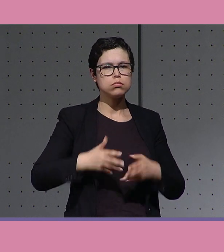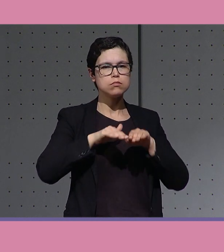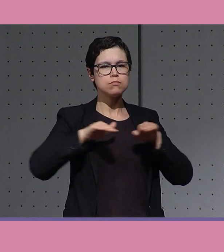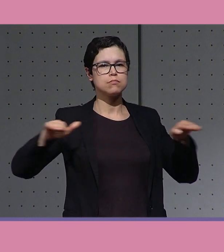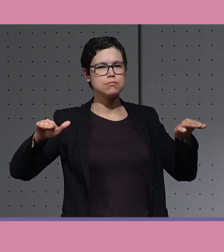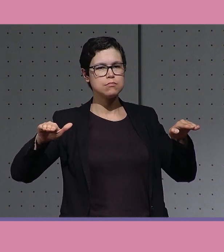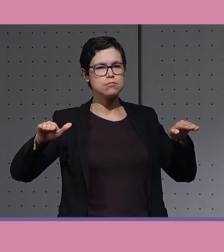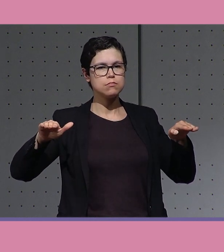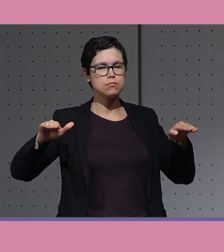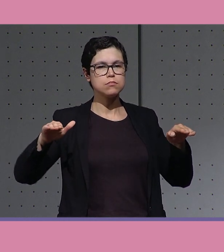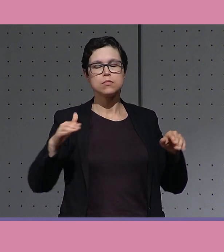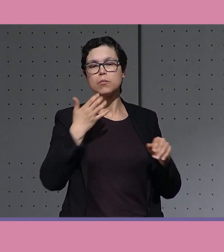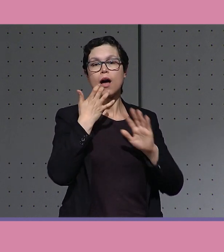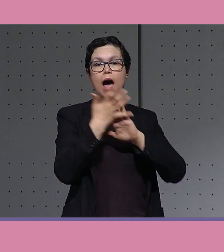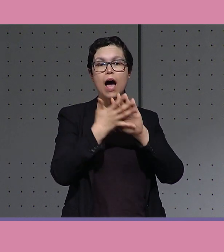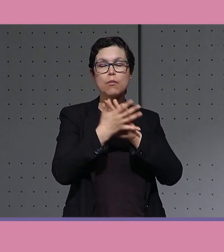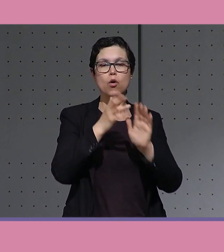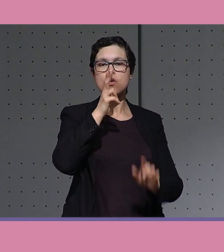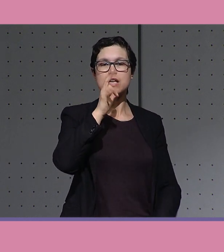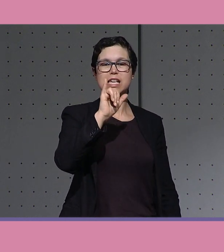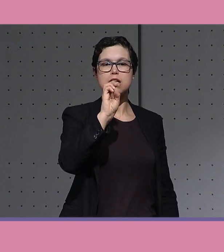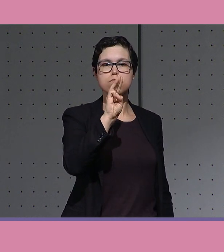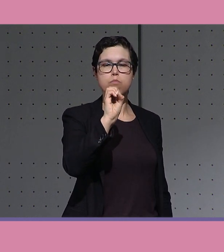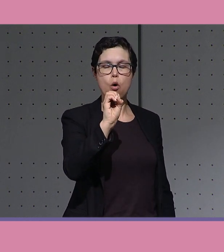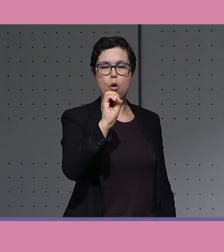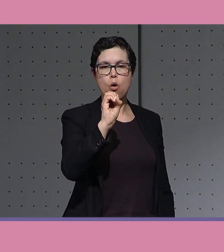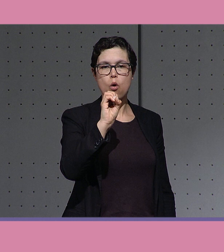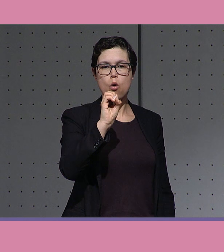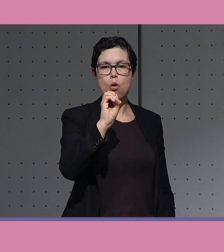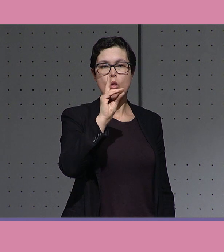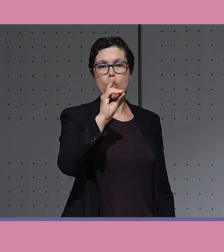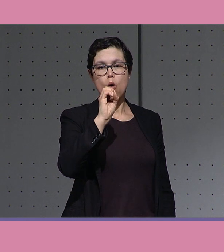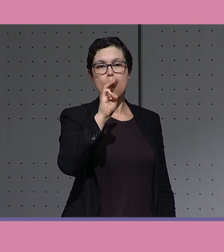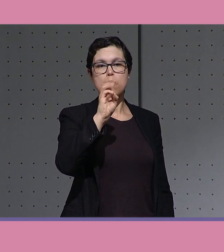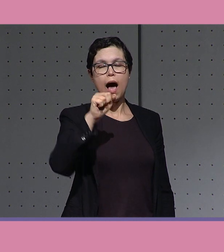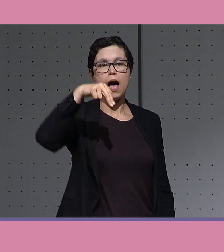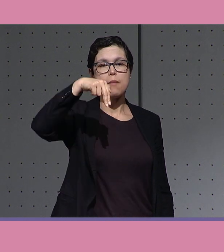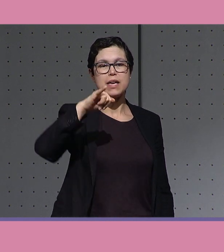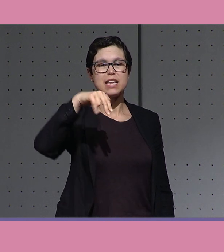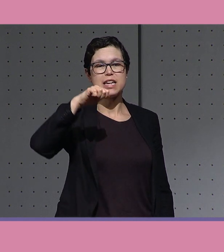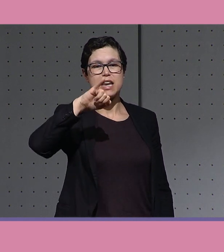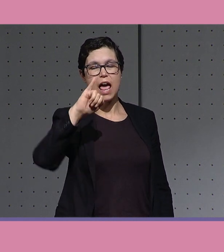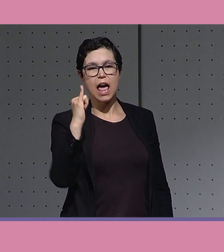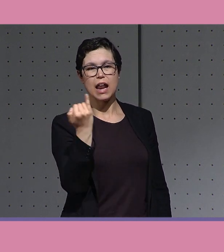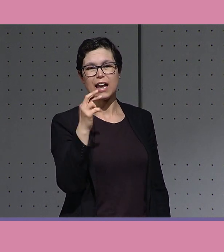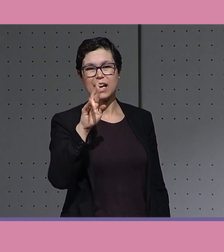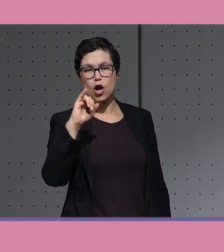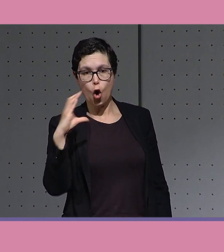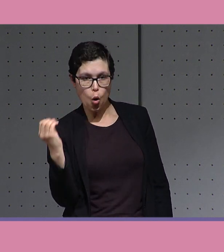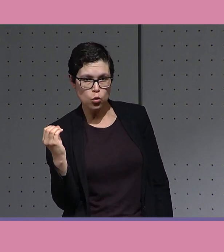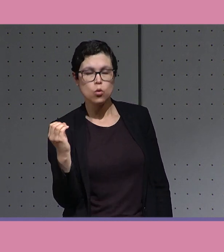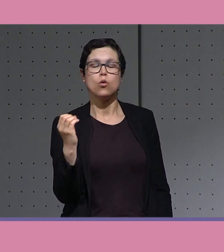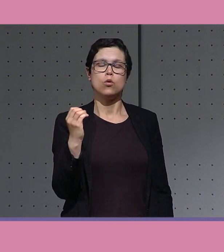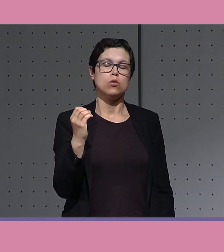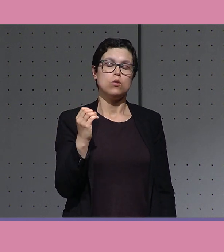de que algo es un estado hipodopaminérgico y el otro es un estado hiperdopaminérgico, que parece que es una contradicción, pero hay explicación